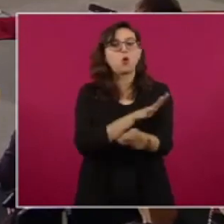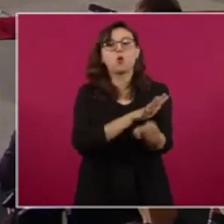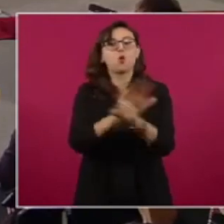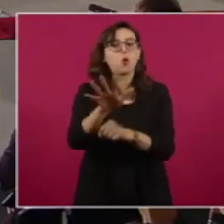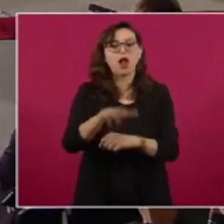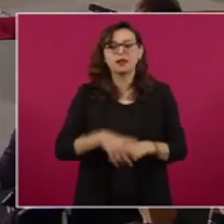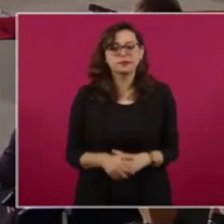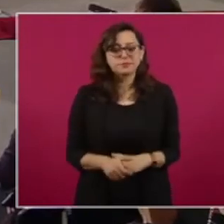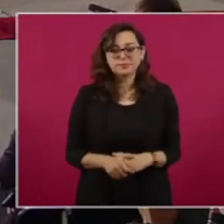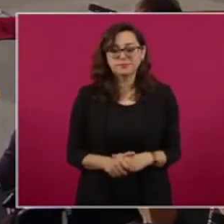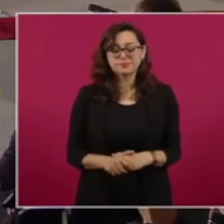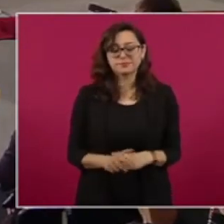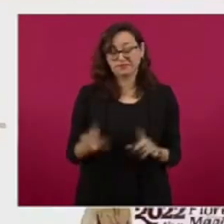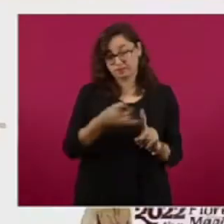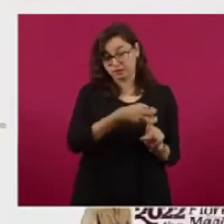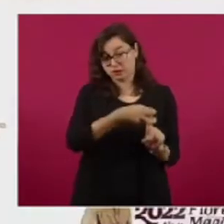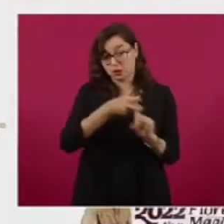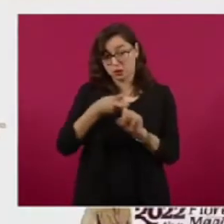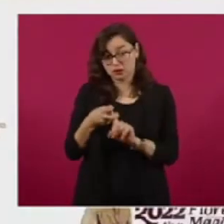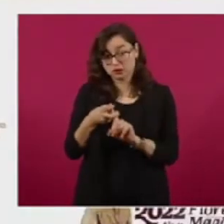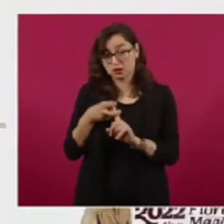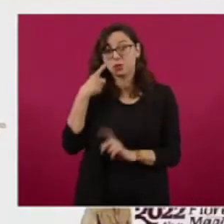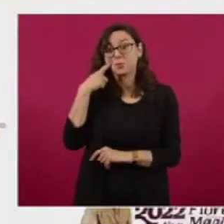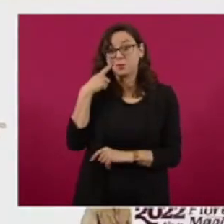Esto es secuestro.